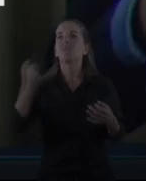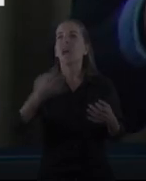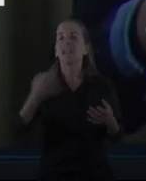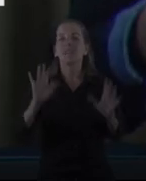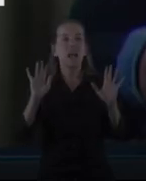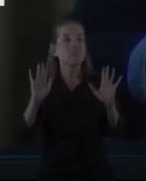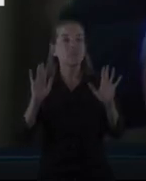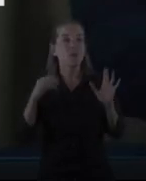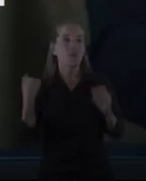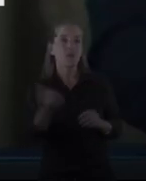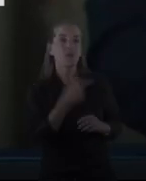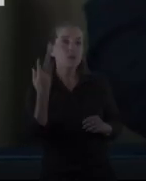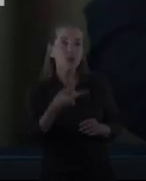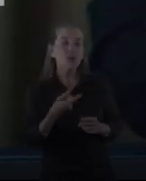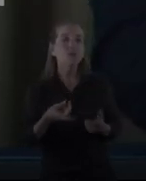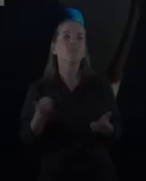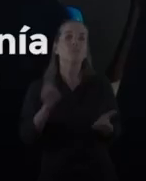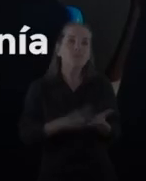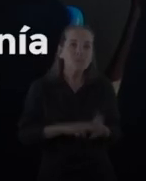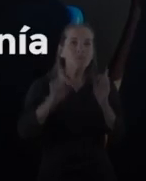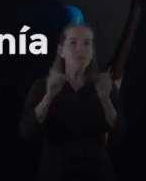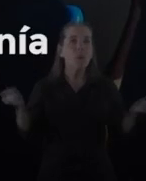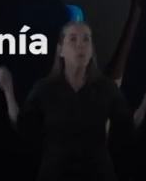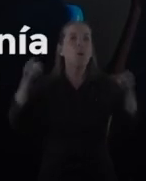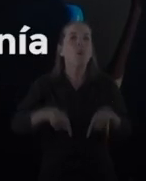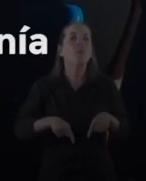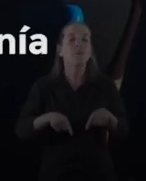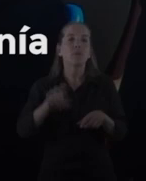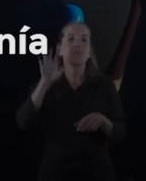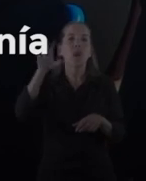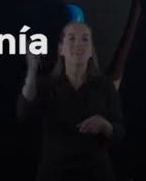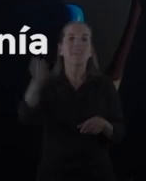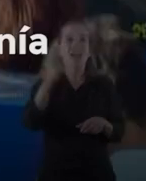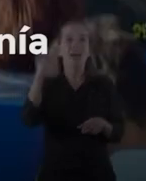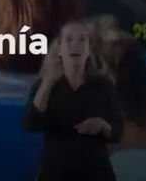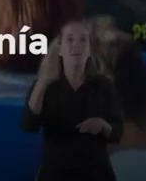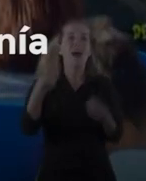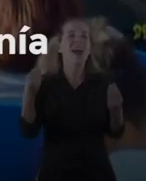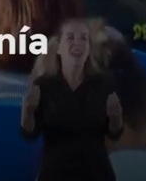Una vez más estamos en la provincia de La Pampa